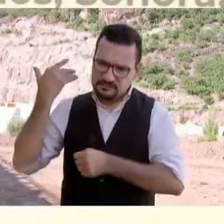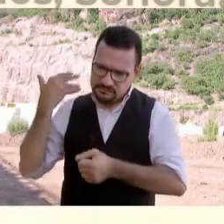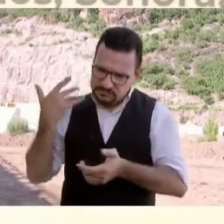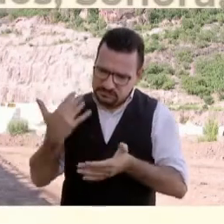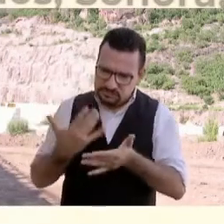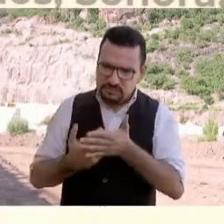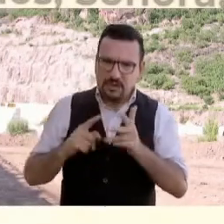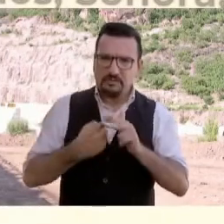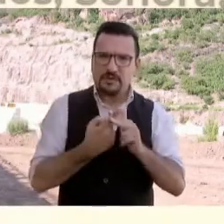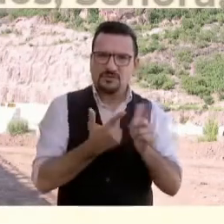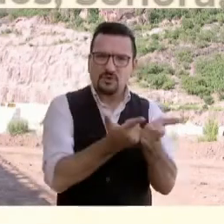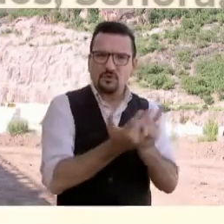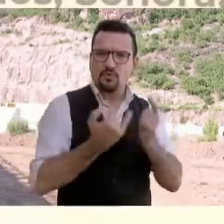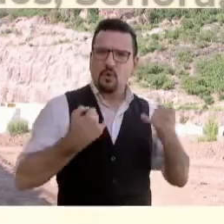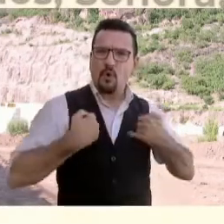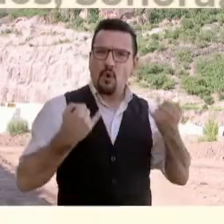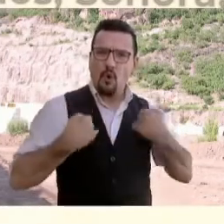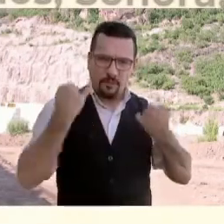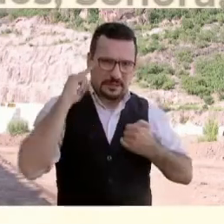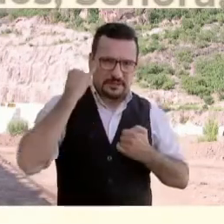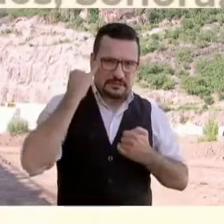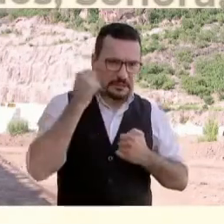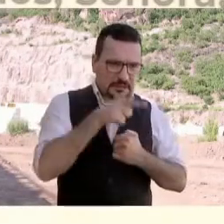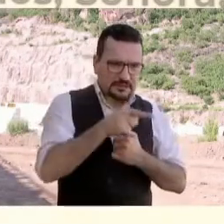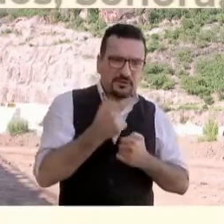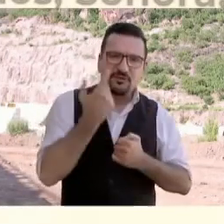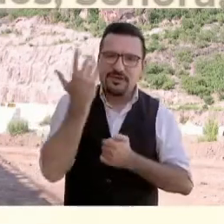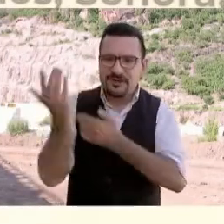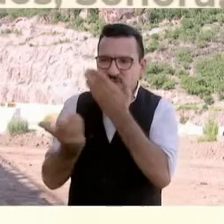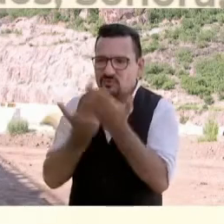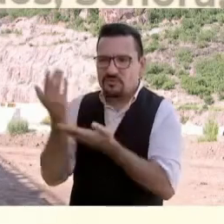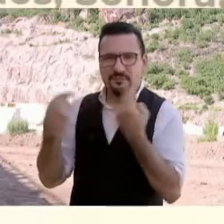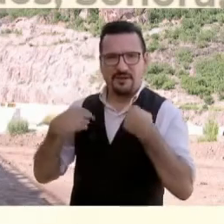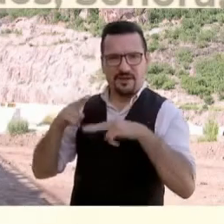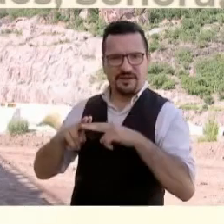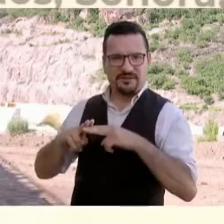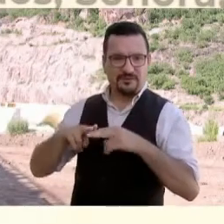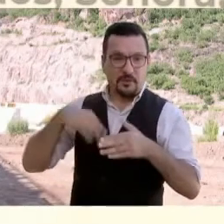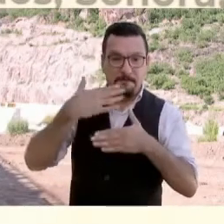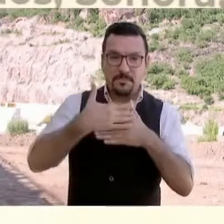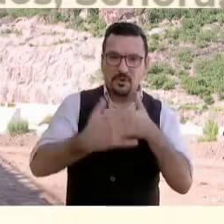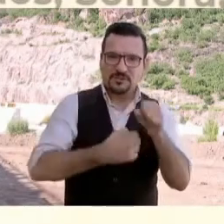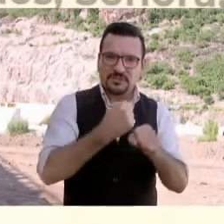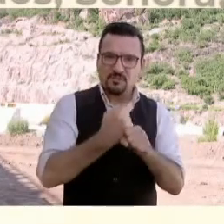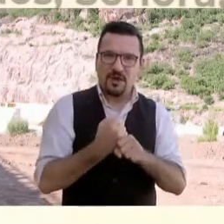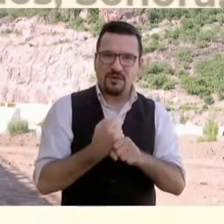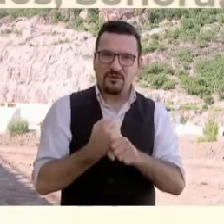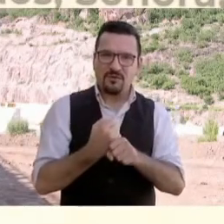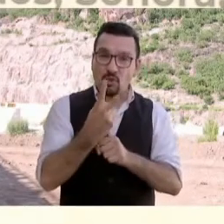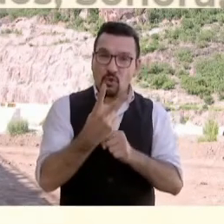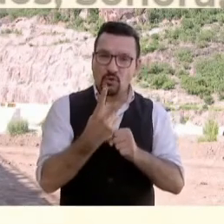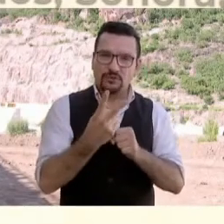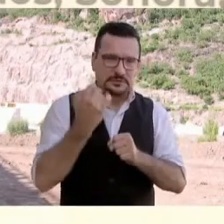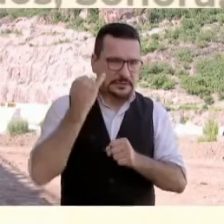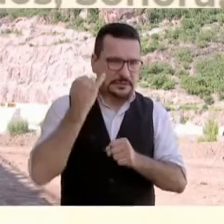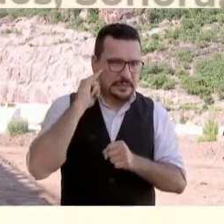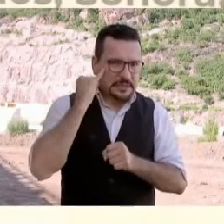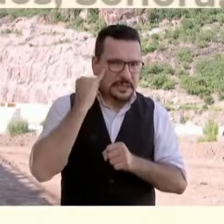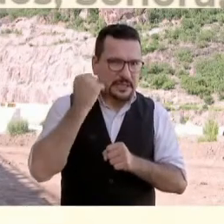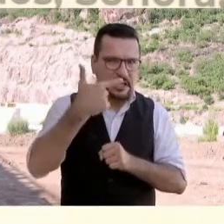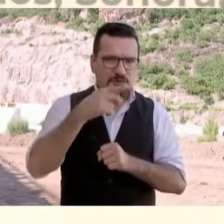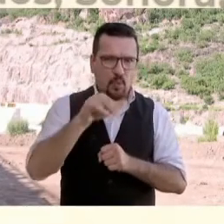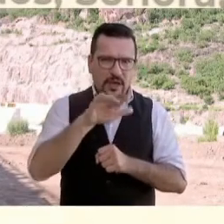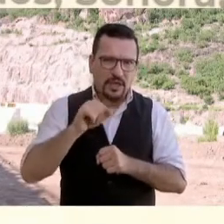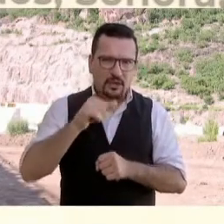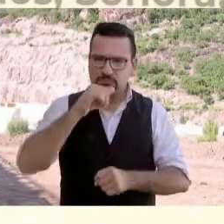estudiar los jóvenes colegios ahorita ya en este ciclo que vienen van a terminar los guarijíos ya con su